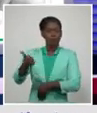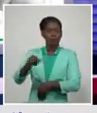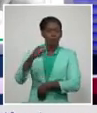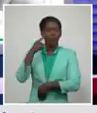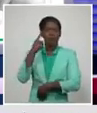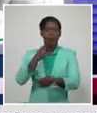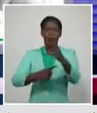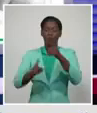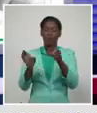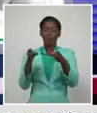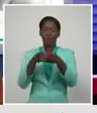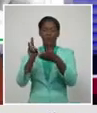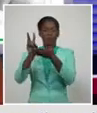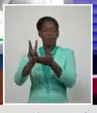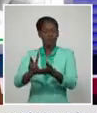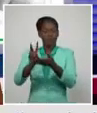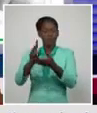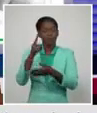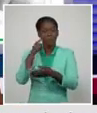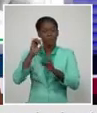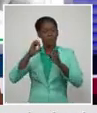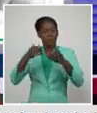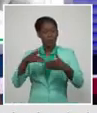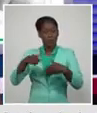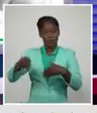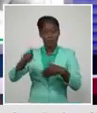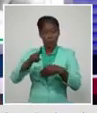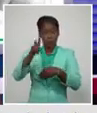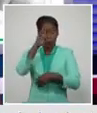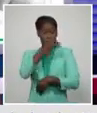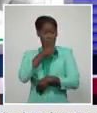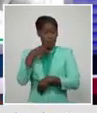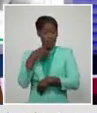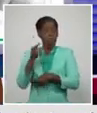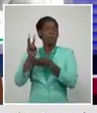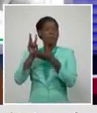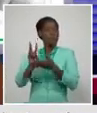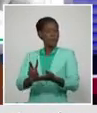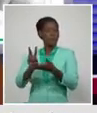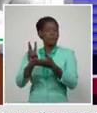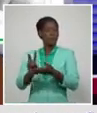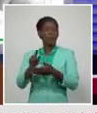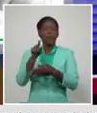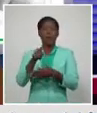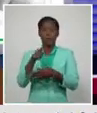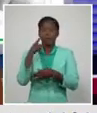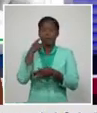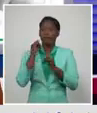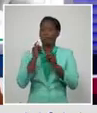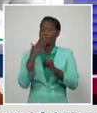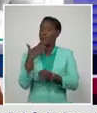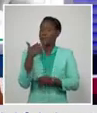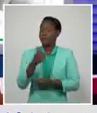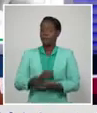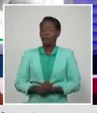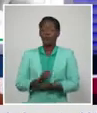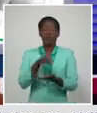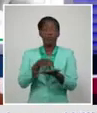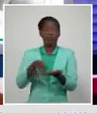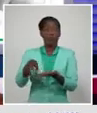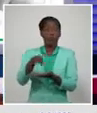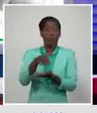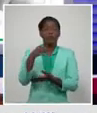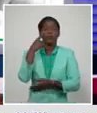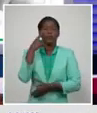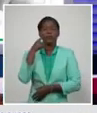del personal del sector de la salud. Otra buena noticia, en el territorio se estima la participación de más de 26.000